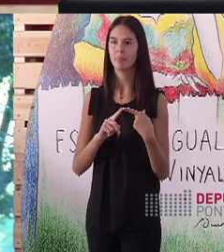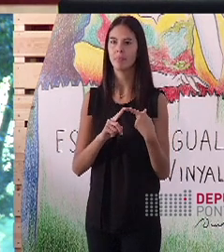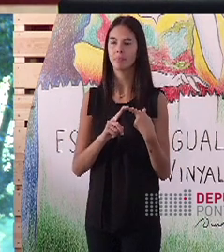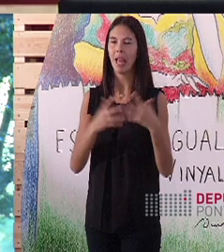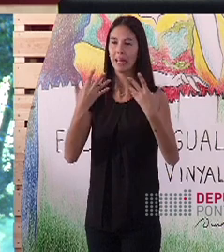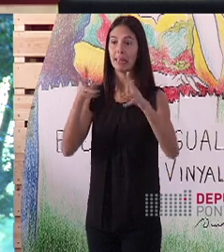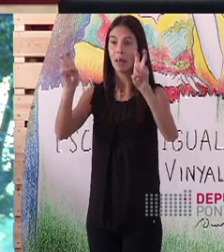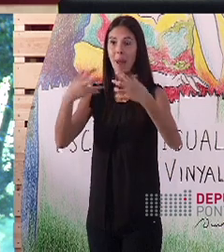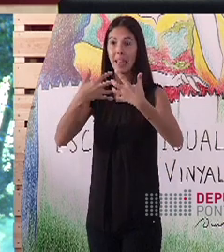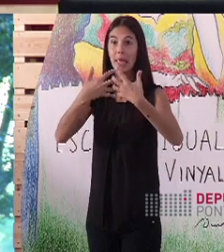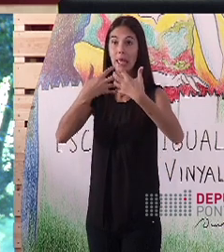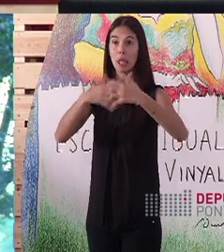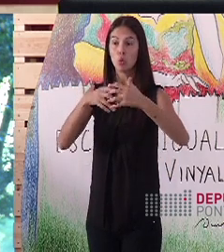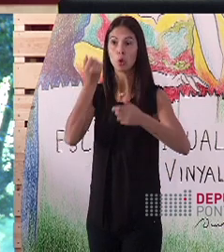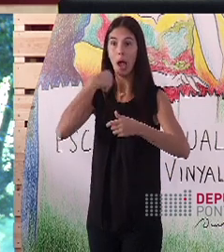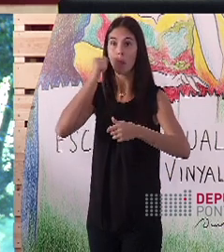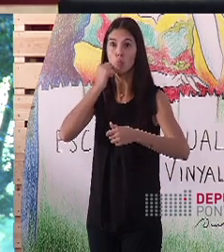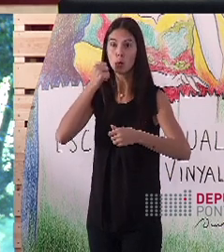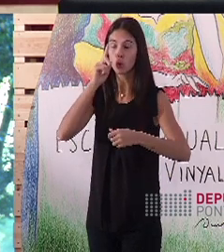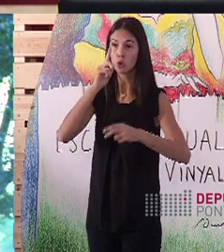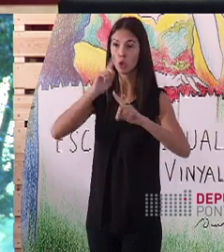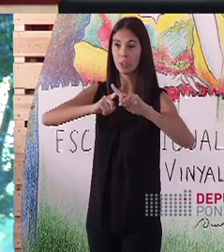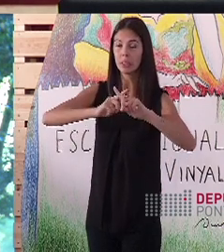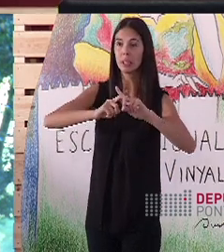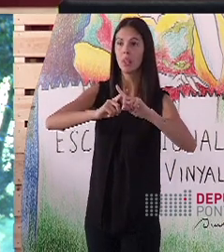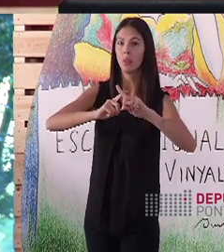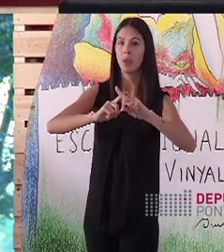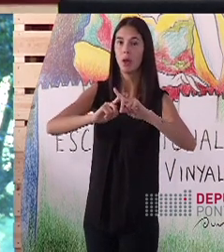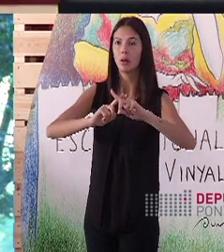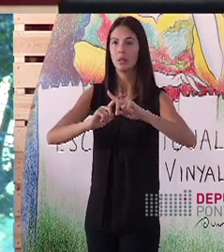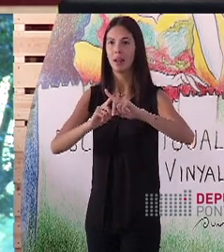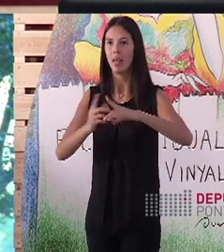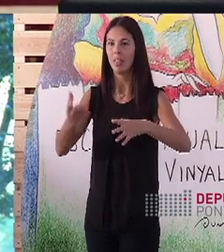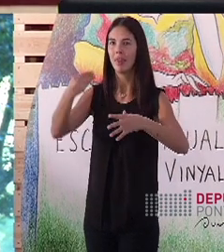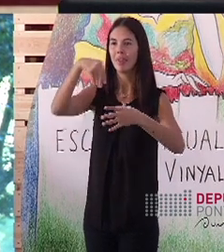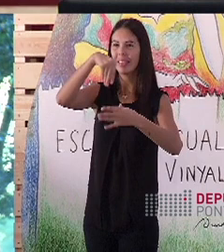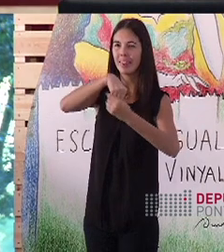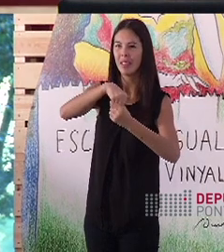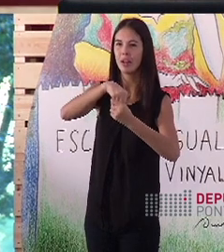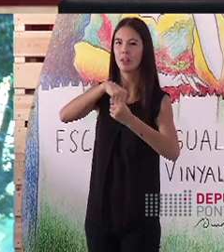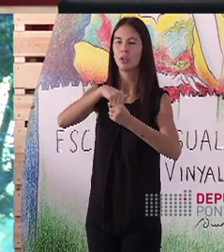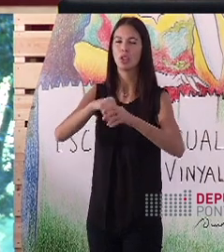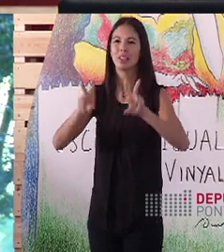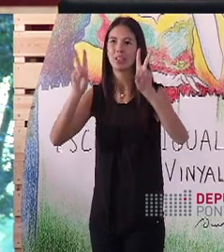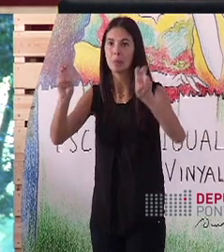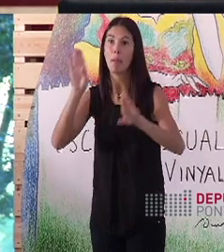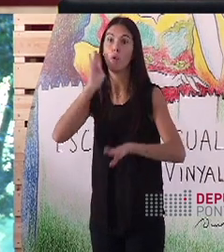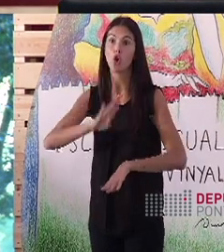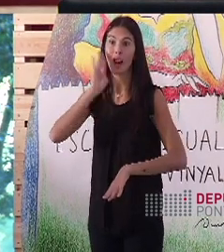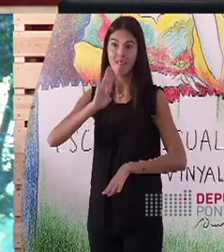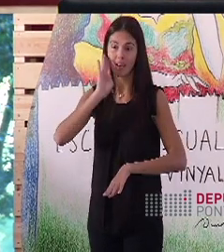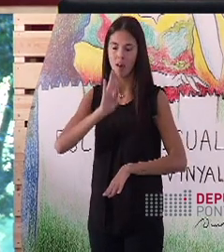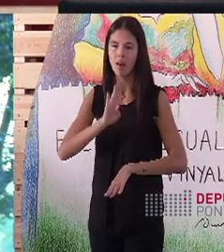esta industria de la explotación sexual, en el que está implicado la pornografía